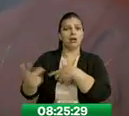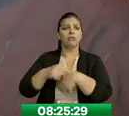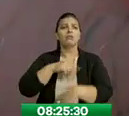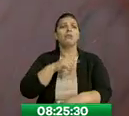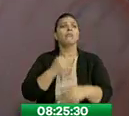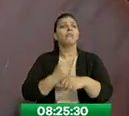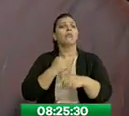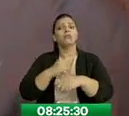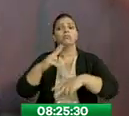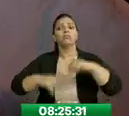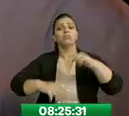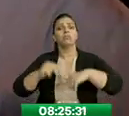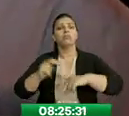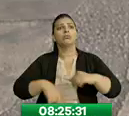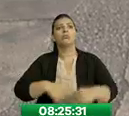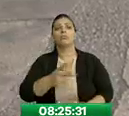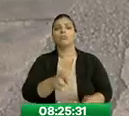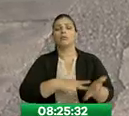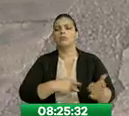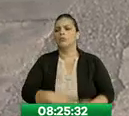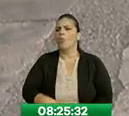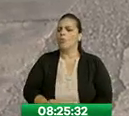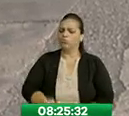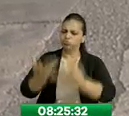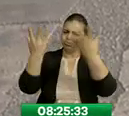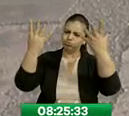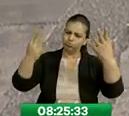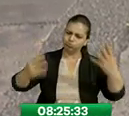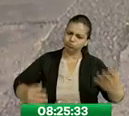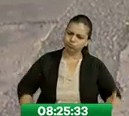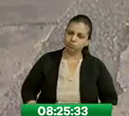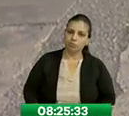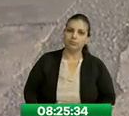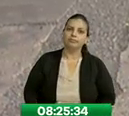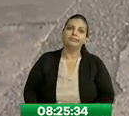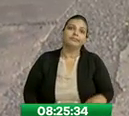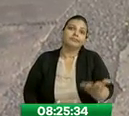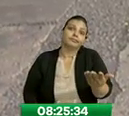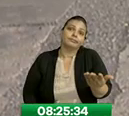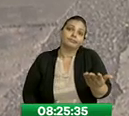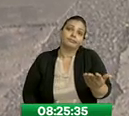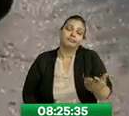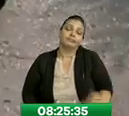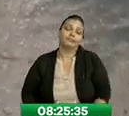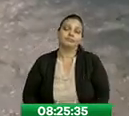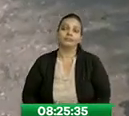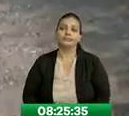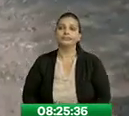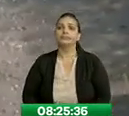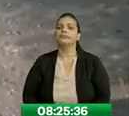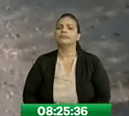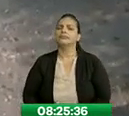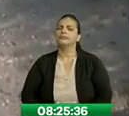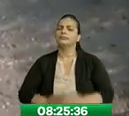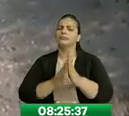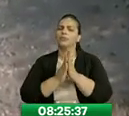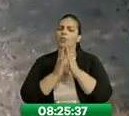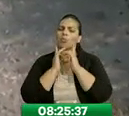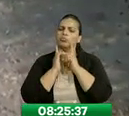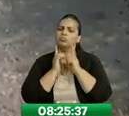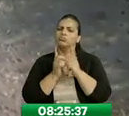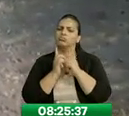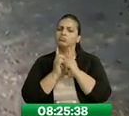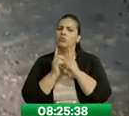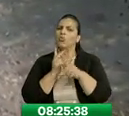aquí. No les gustó. Ahora piden a los conductores que tengan más cuidado al subir o bajar en este sector de la urbe porteña. No es el